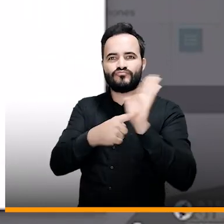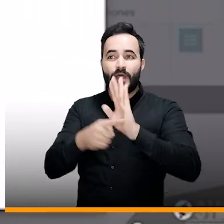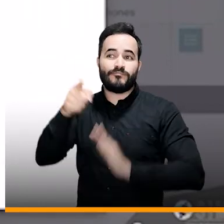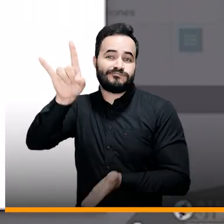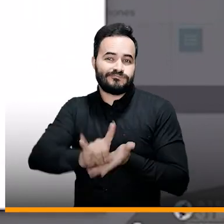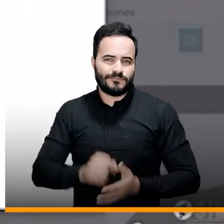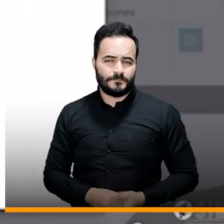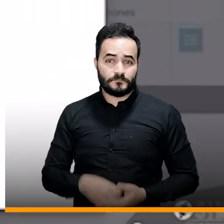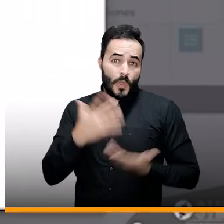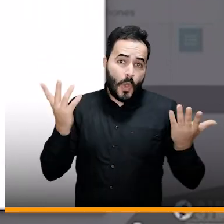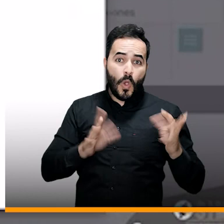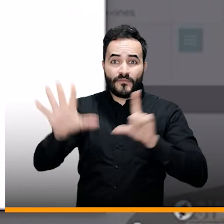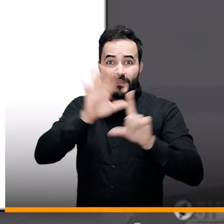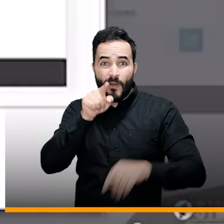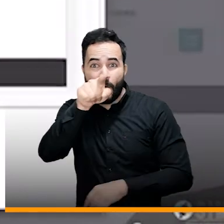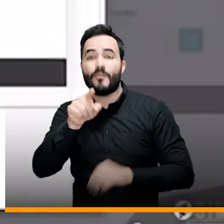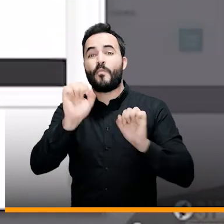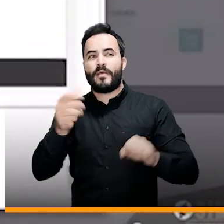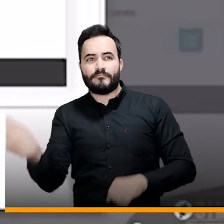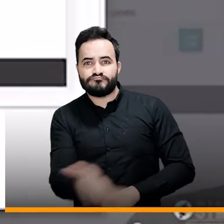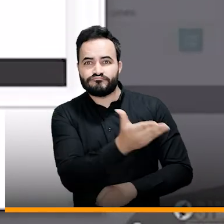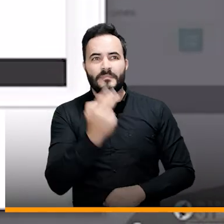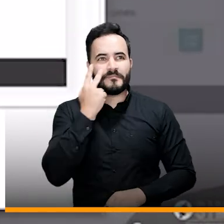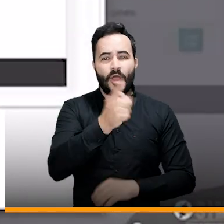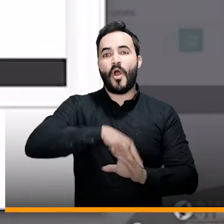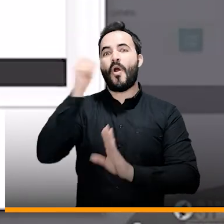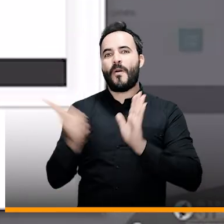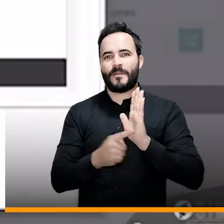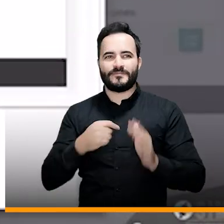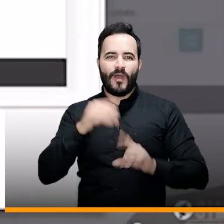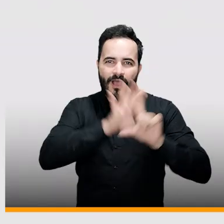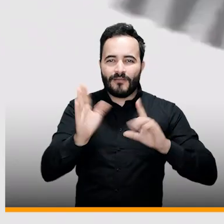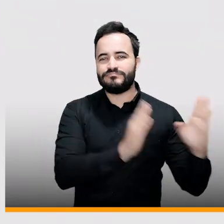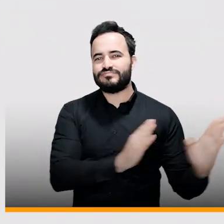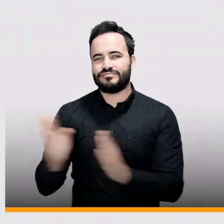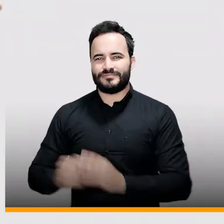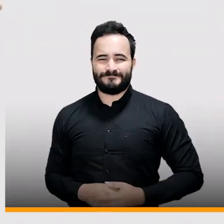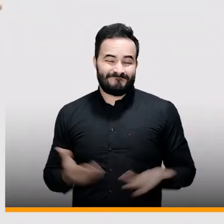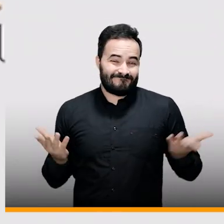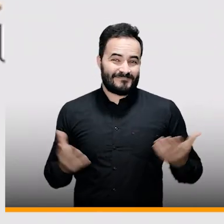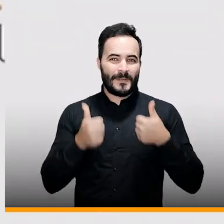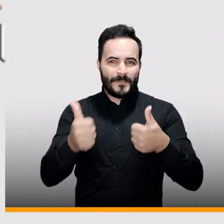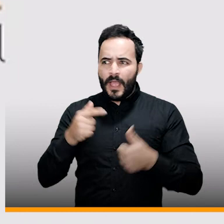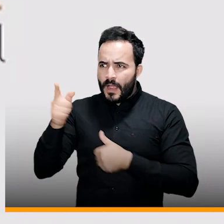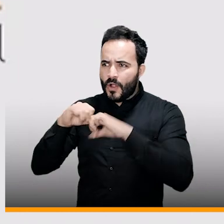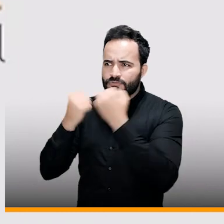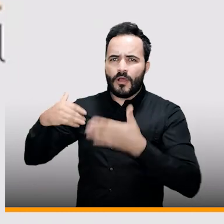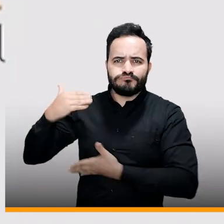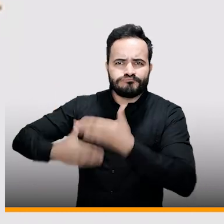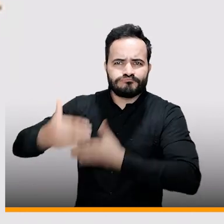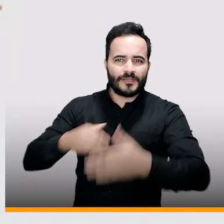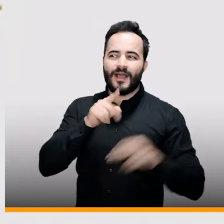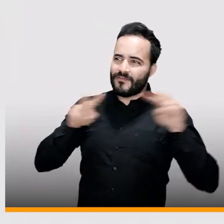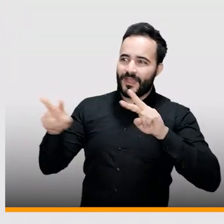PDF. Asimismo, en la opción Video podrá ver el video completo de la sesión. Así de fácil podrá mantenerse